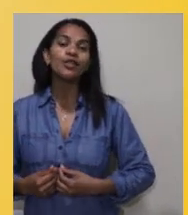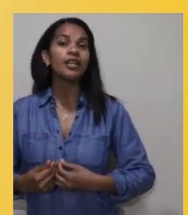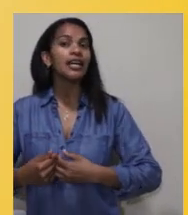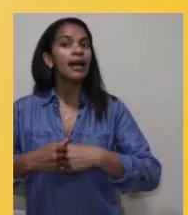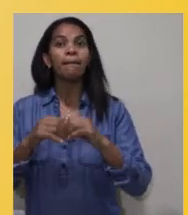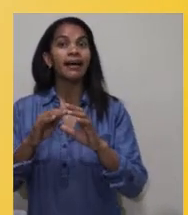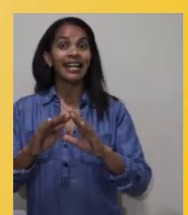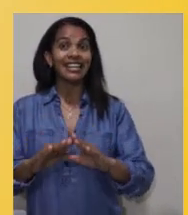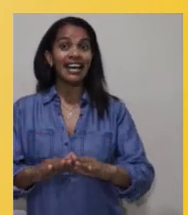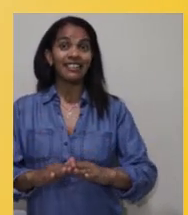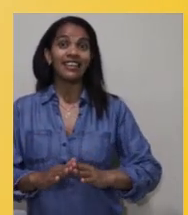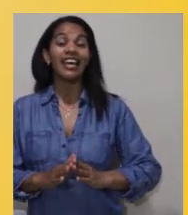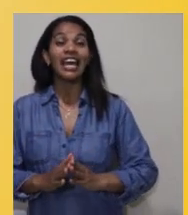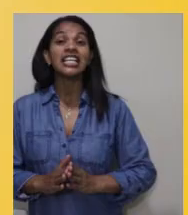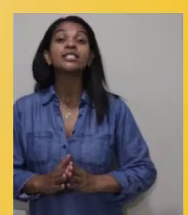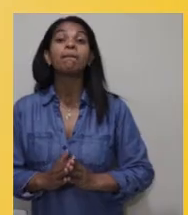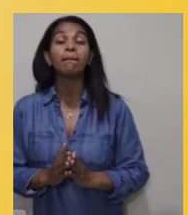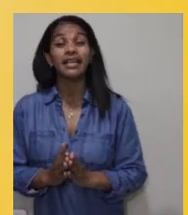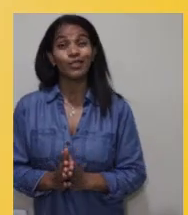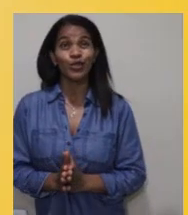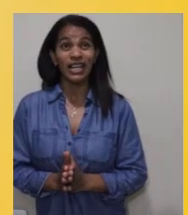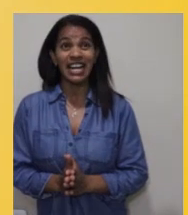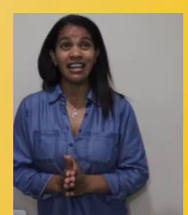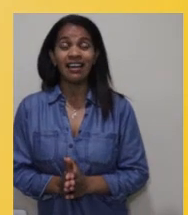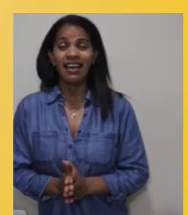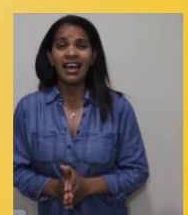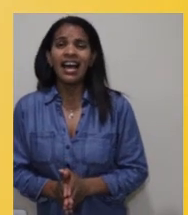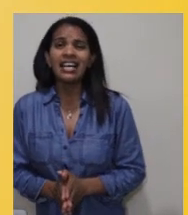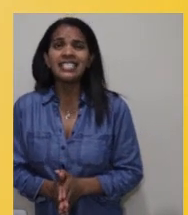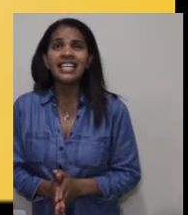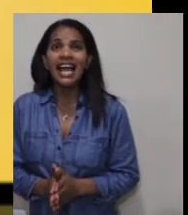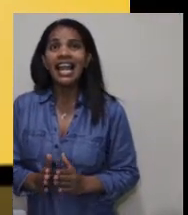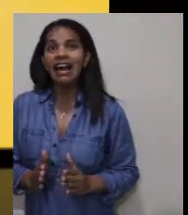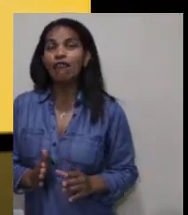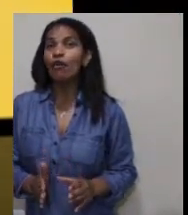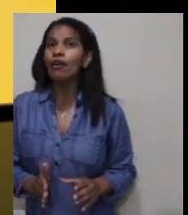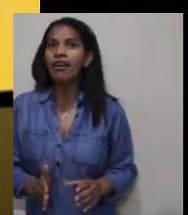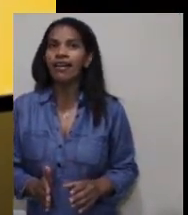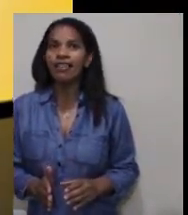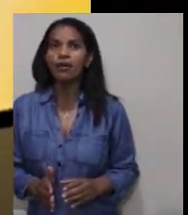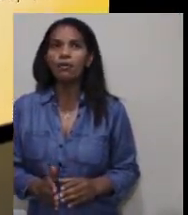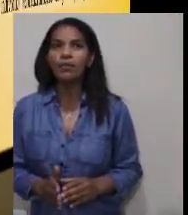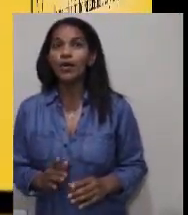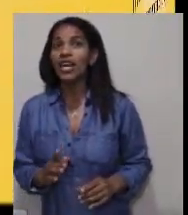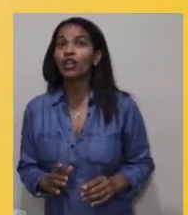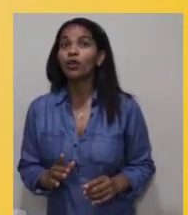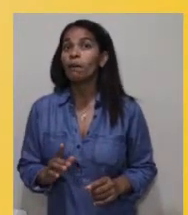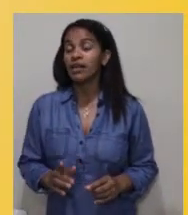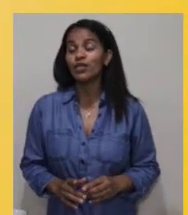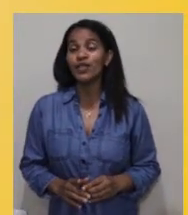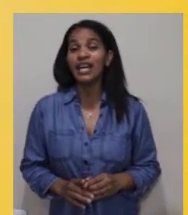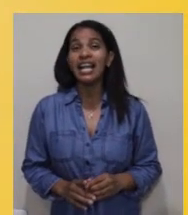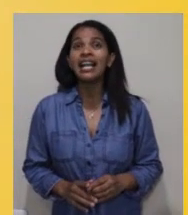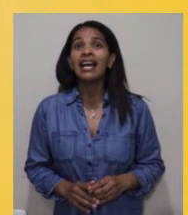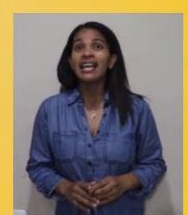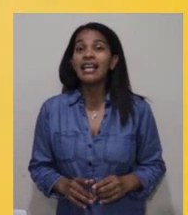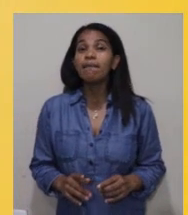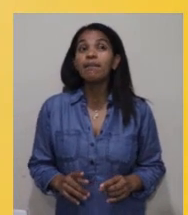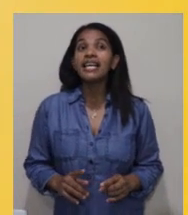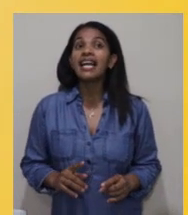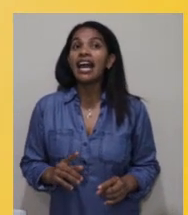mis opciones para nadie. Es personal. Así que la búsqueda de un proyecto